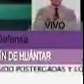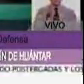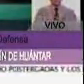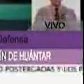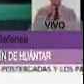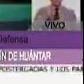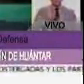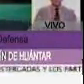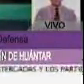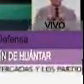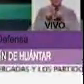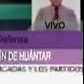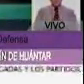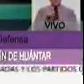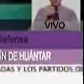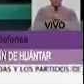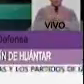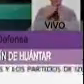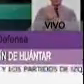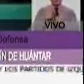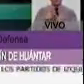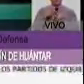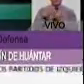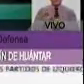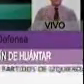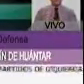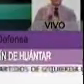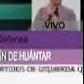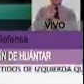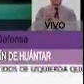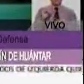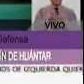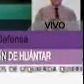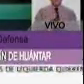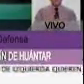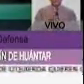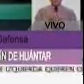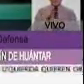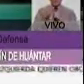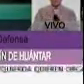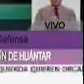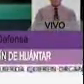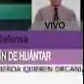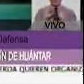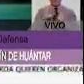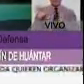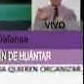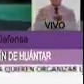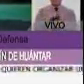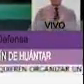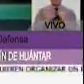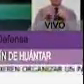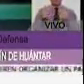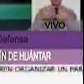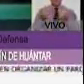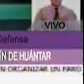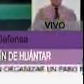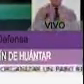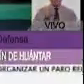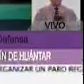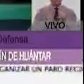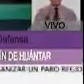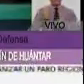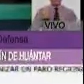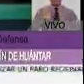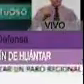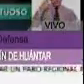Y así sucesivamente hay demostraciones que garantizan la absoluta independencia del Poder Judicial.